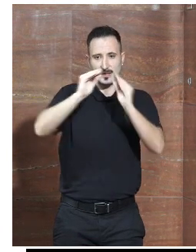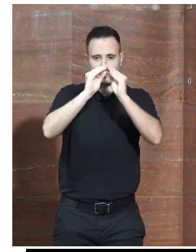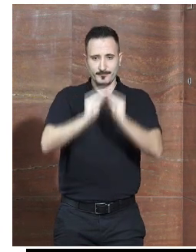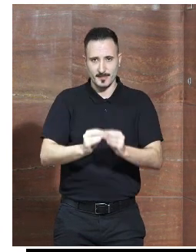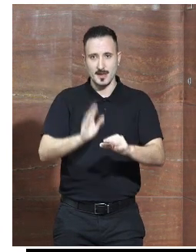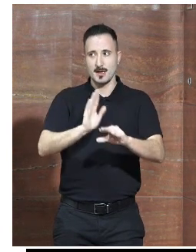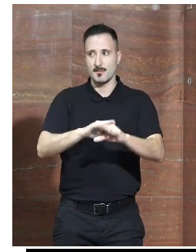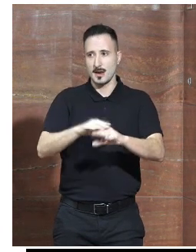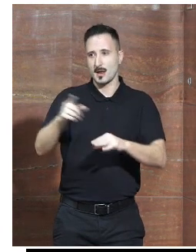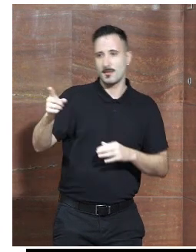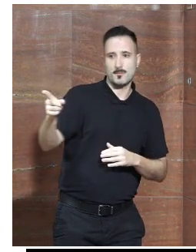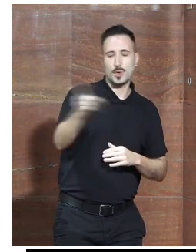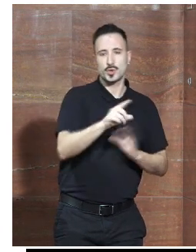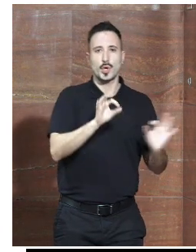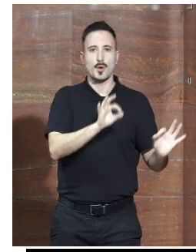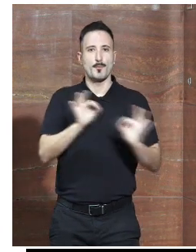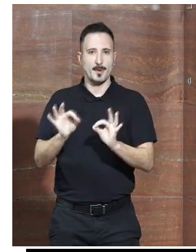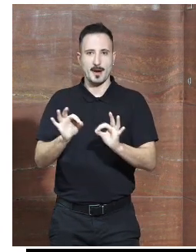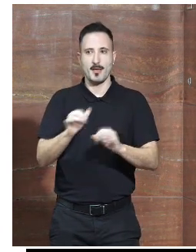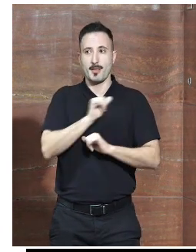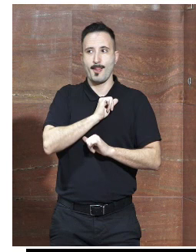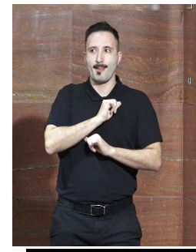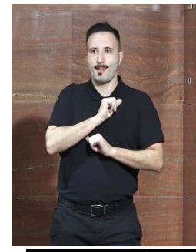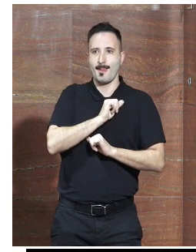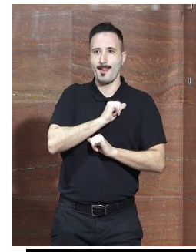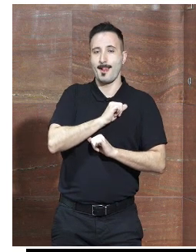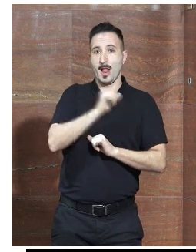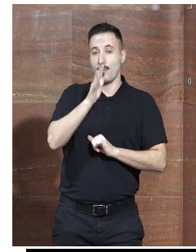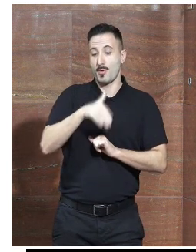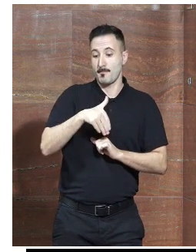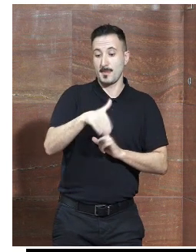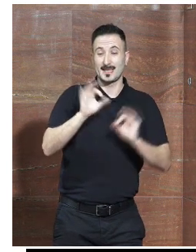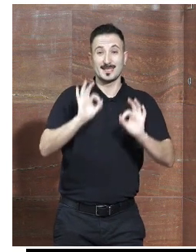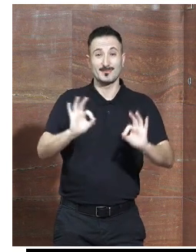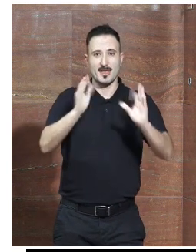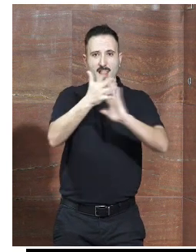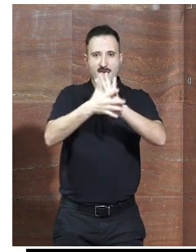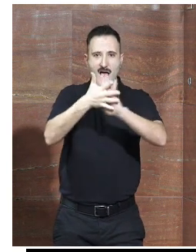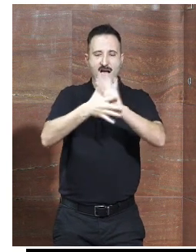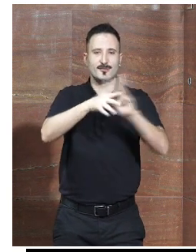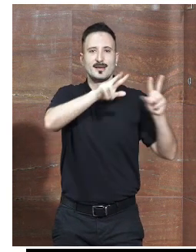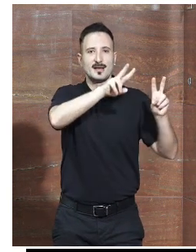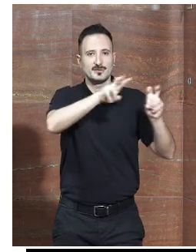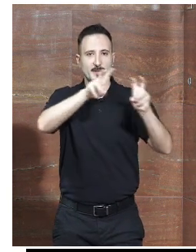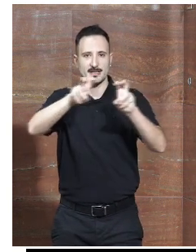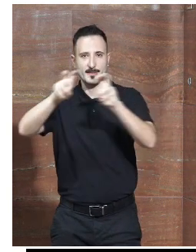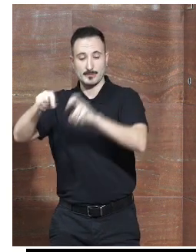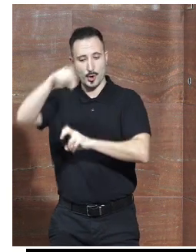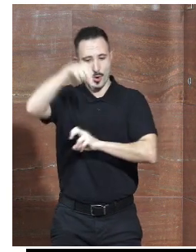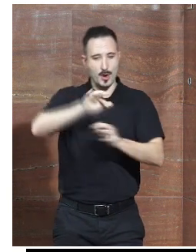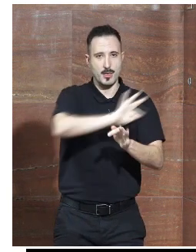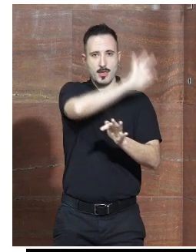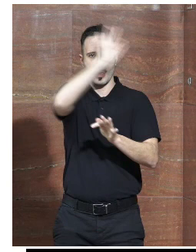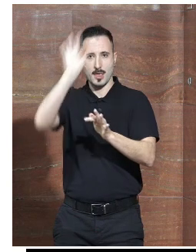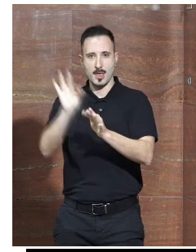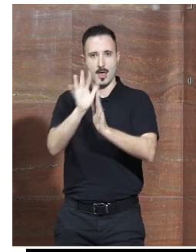decimos para que ya estéis o estén a la expectativa, que abordan precisamente muchos de los temas que han ido saliendo en